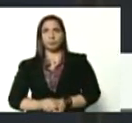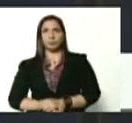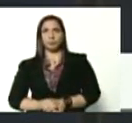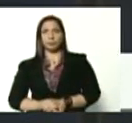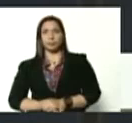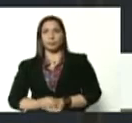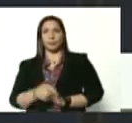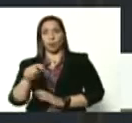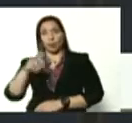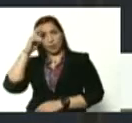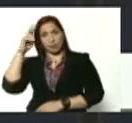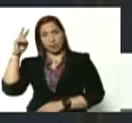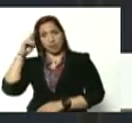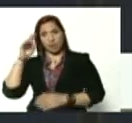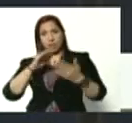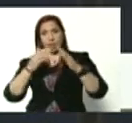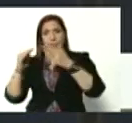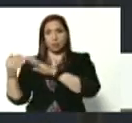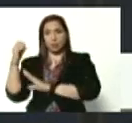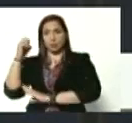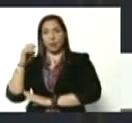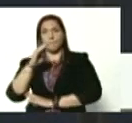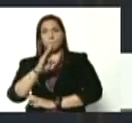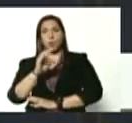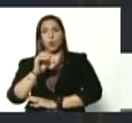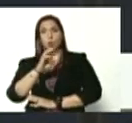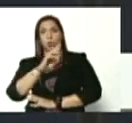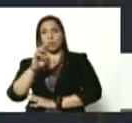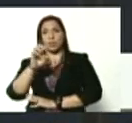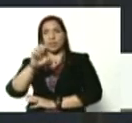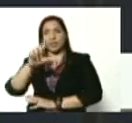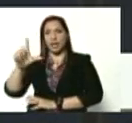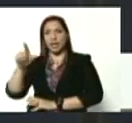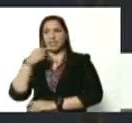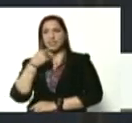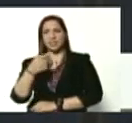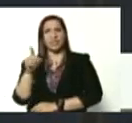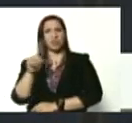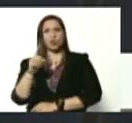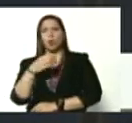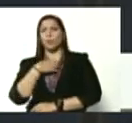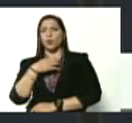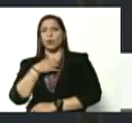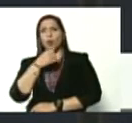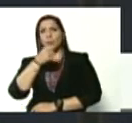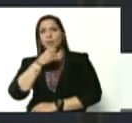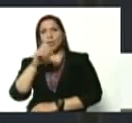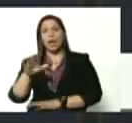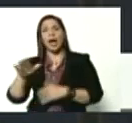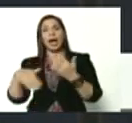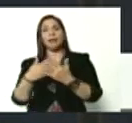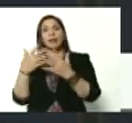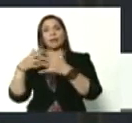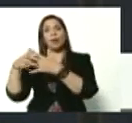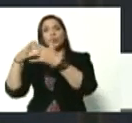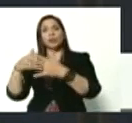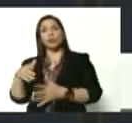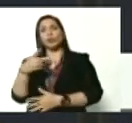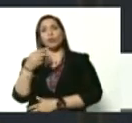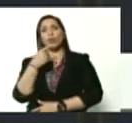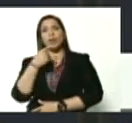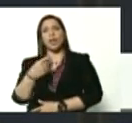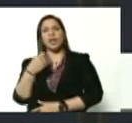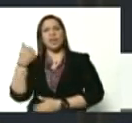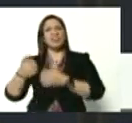canciller de la comunidad europea al señor borrell decía que ellos no querían aspirar hasta tanto eeuu no fijará posición